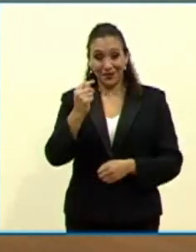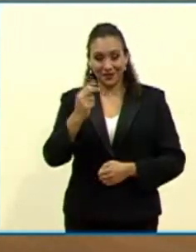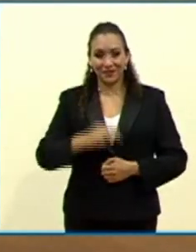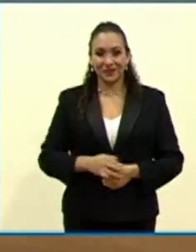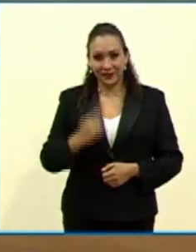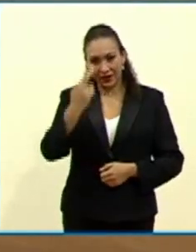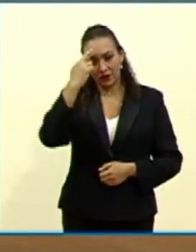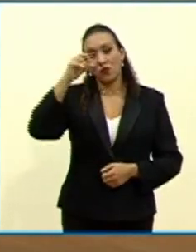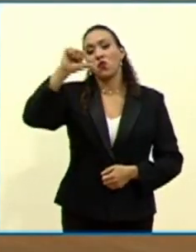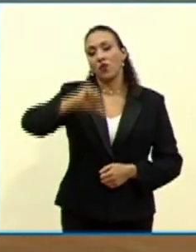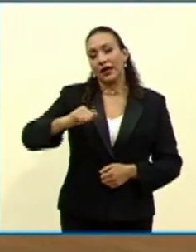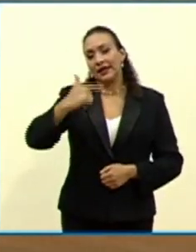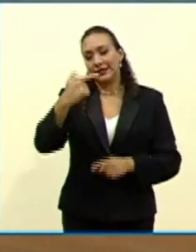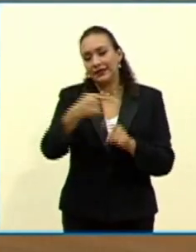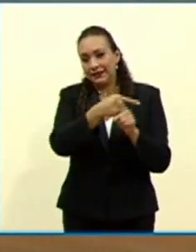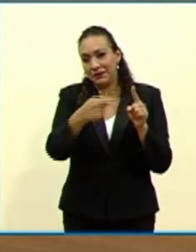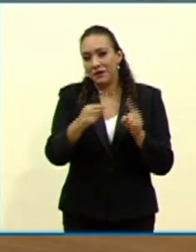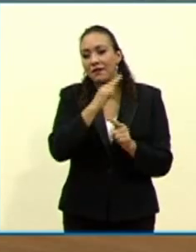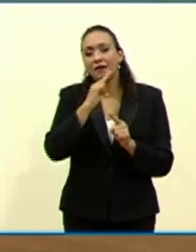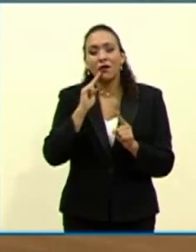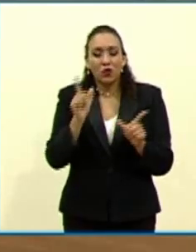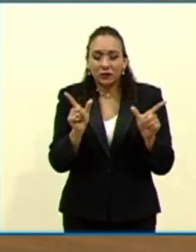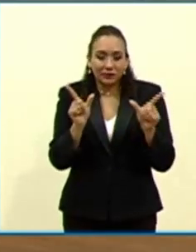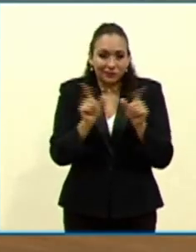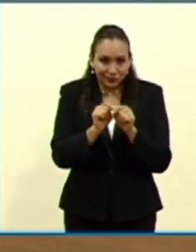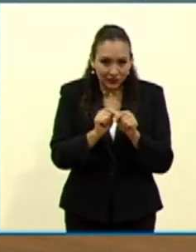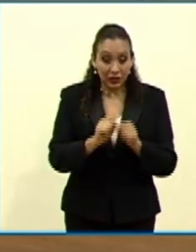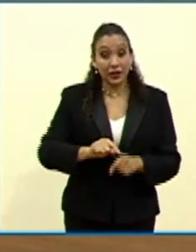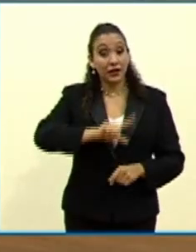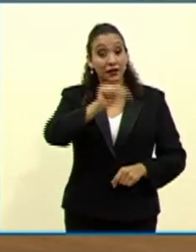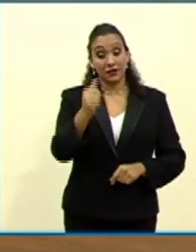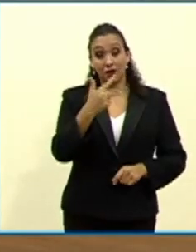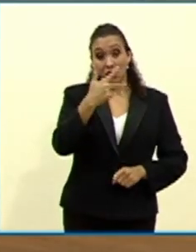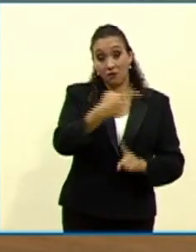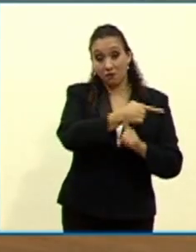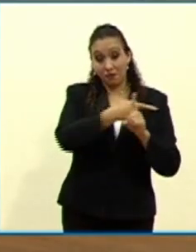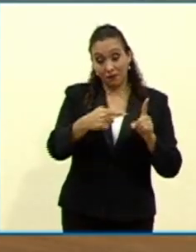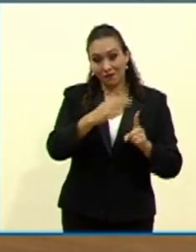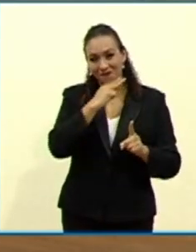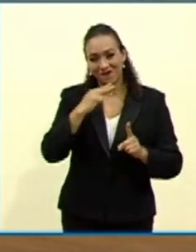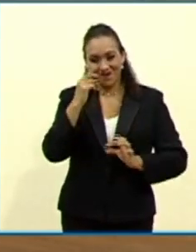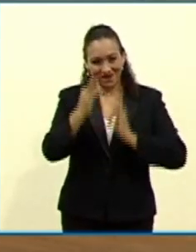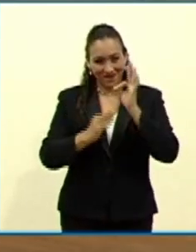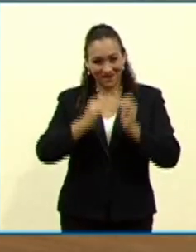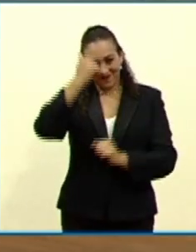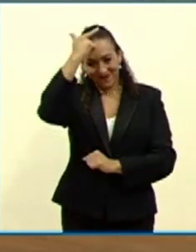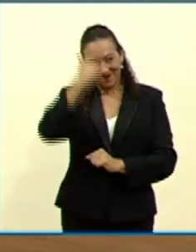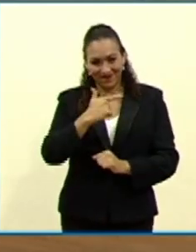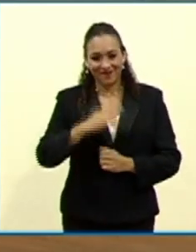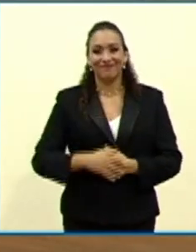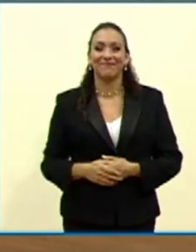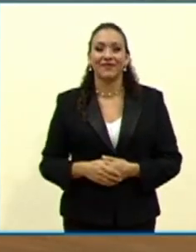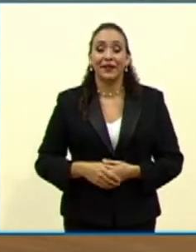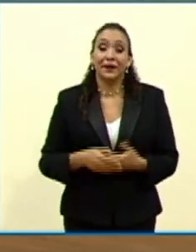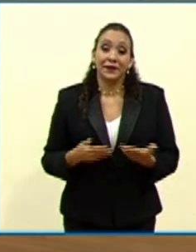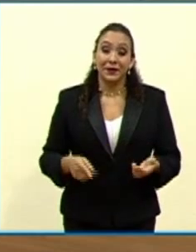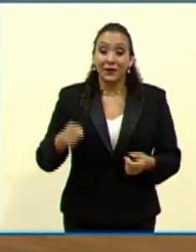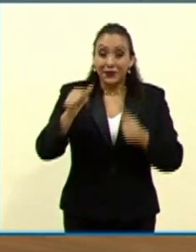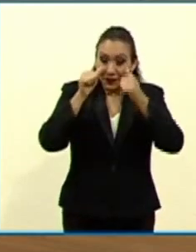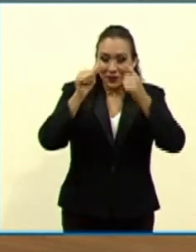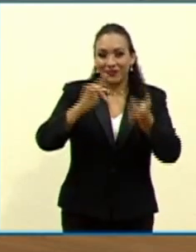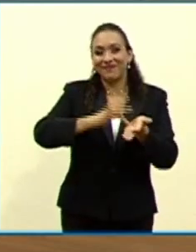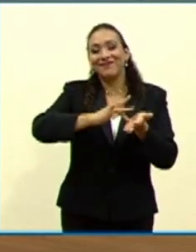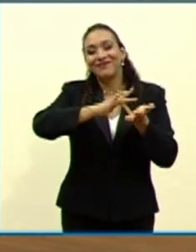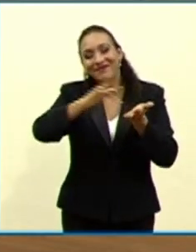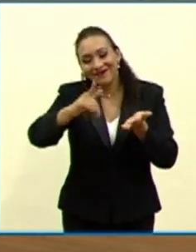Federación. Siga a las 19:30 horas nuestro avance informativo y a las 20:30 el noticiario nocturno. Gracias